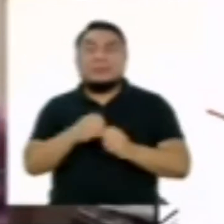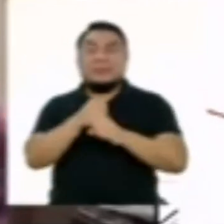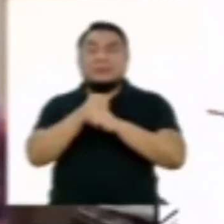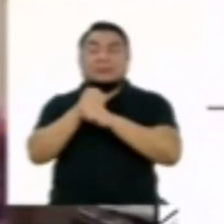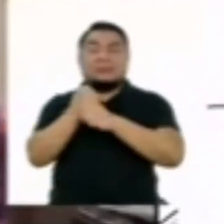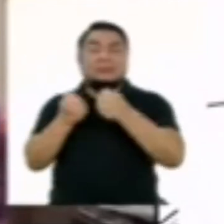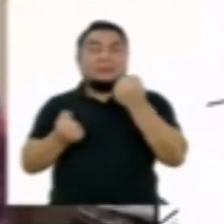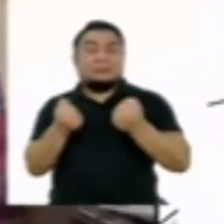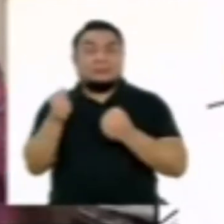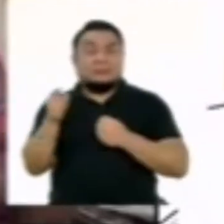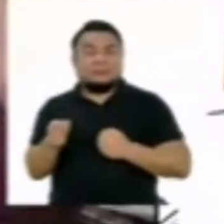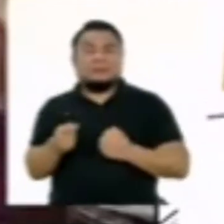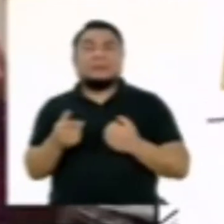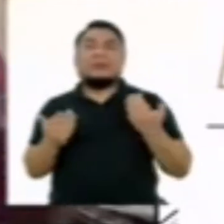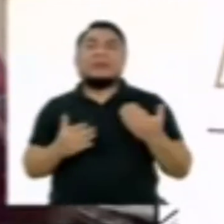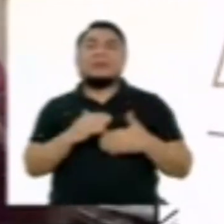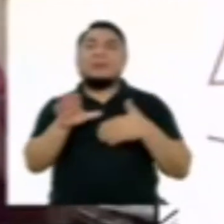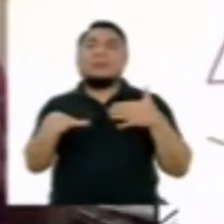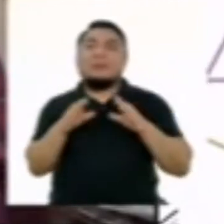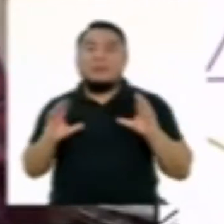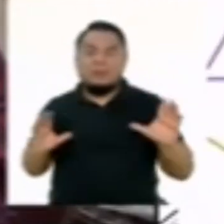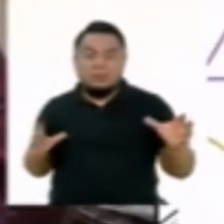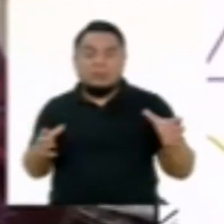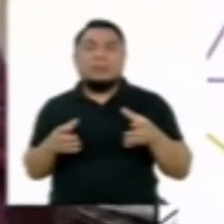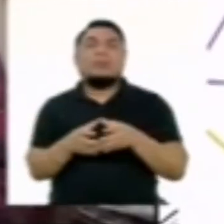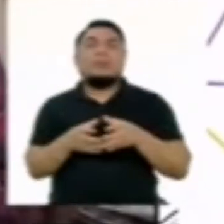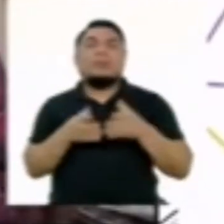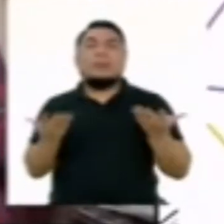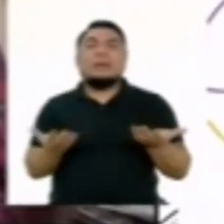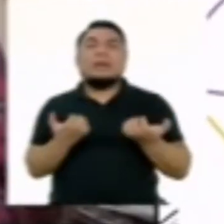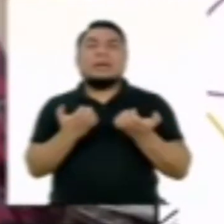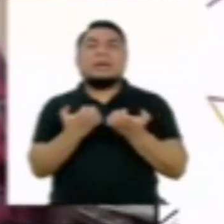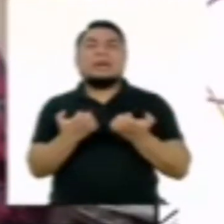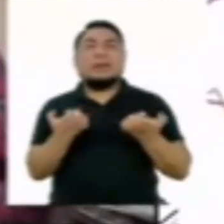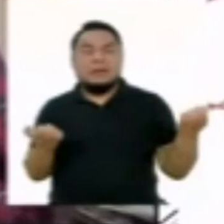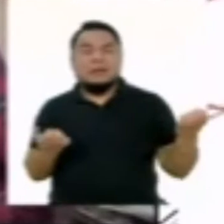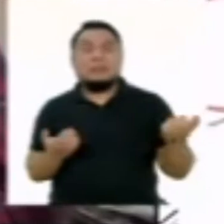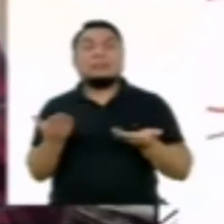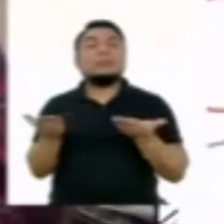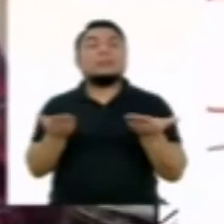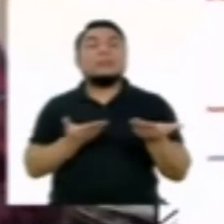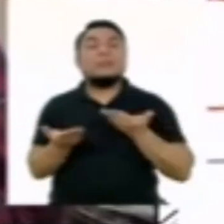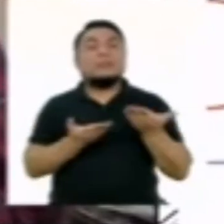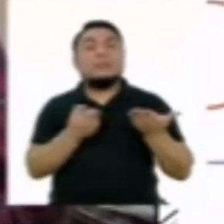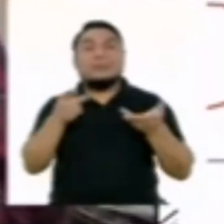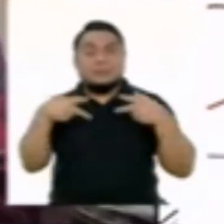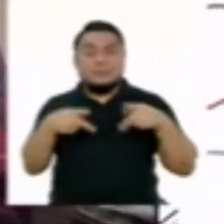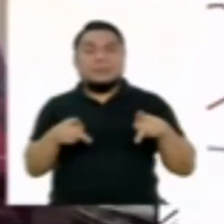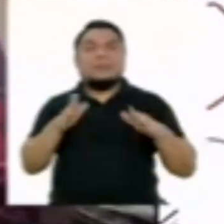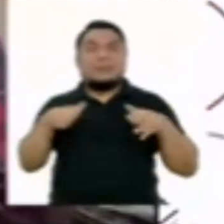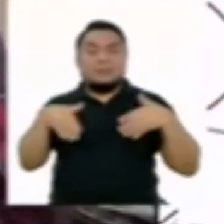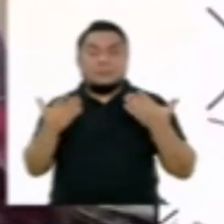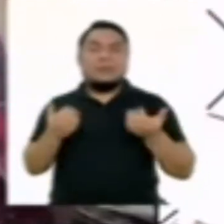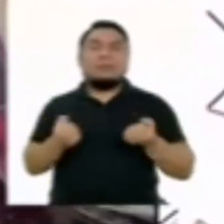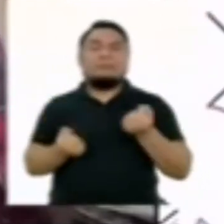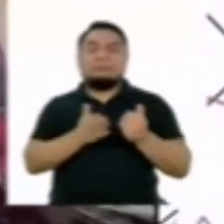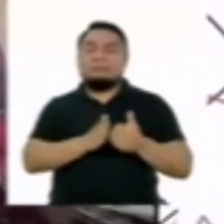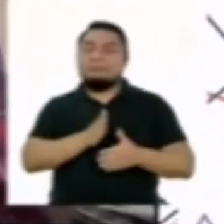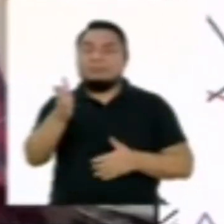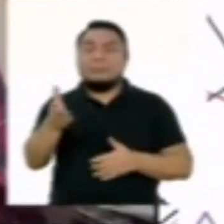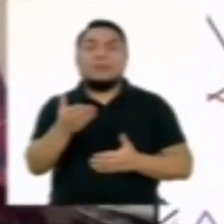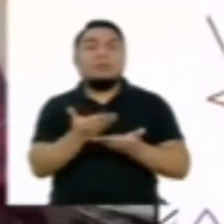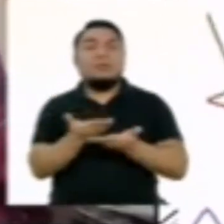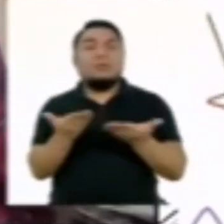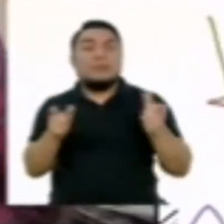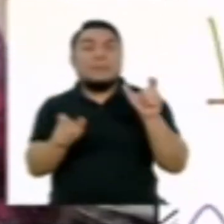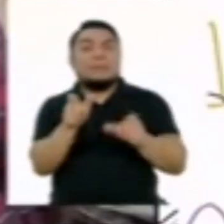de transportes es todo el conjunto de elementos y servicios que permiten que podamos transportar